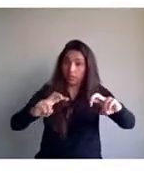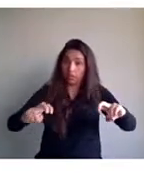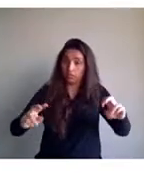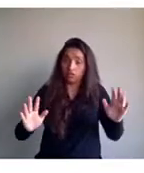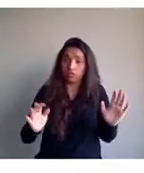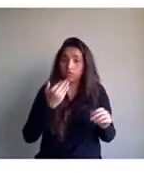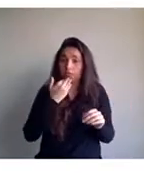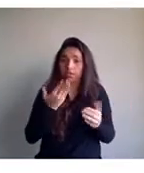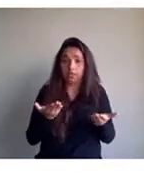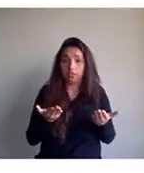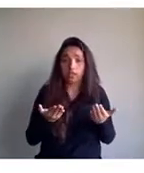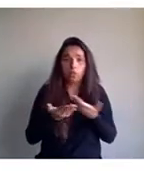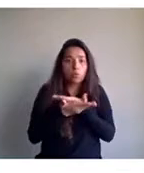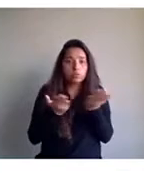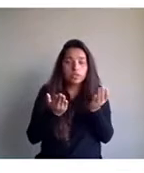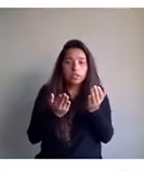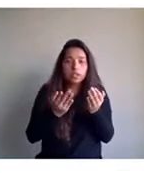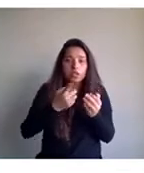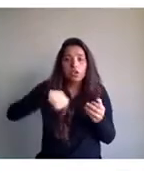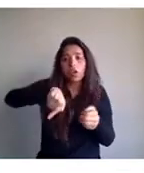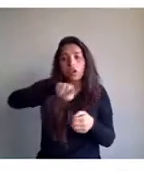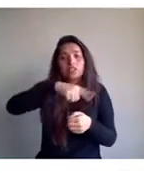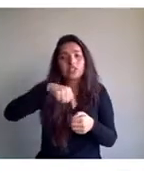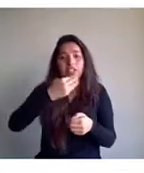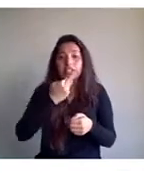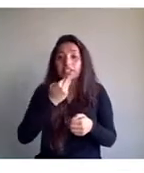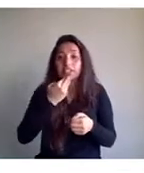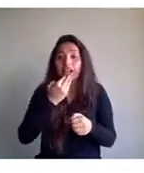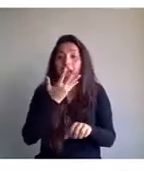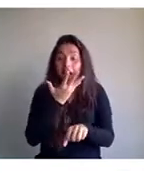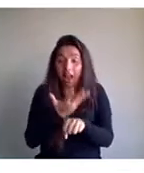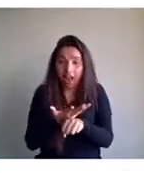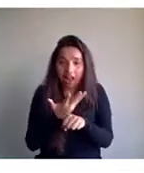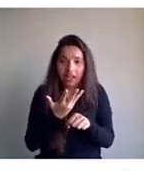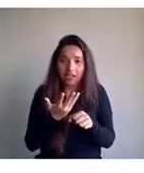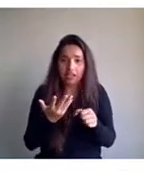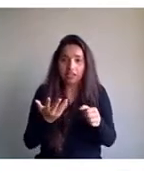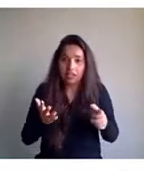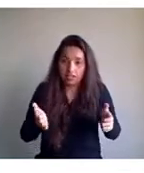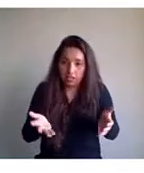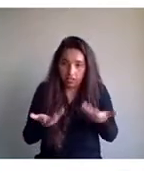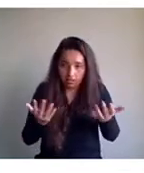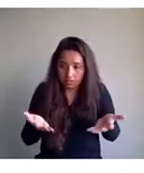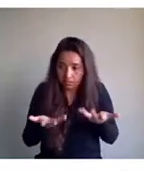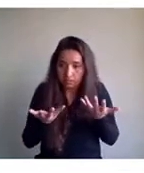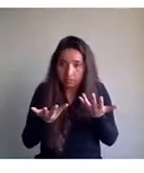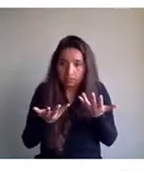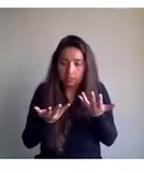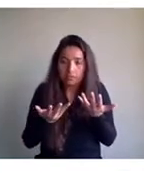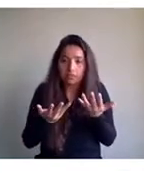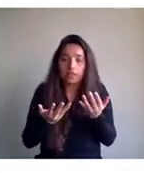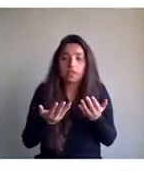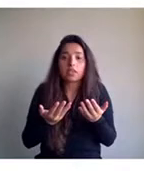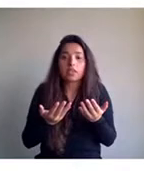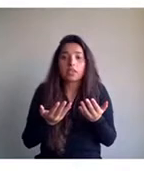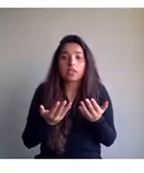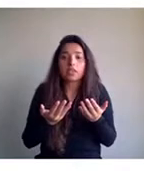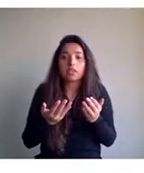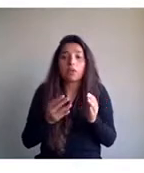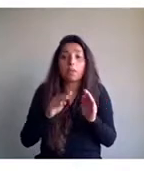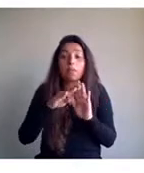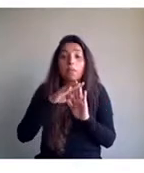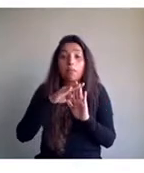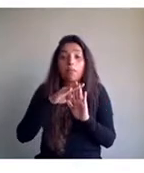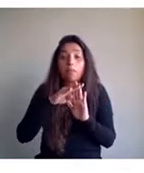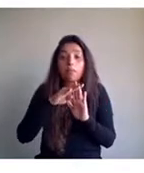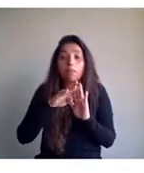estableció por ejemplo incentivos frutales es decir ventajas fiscales para las empresas que contratan personas con